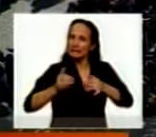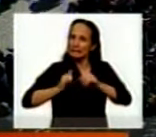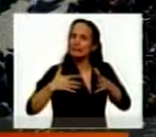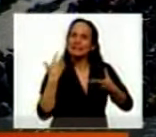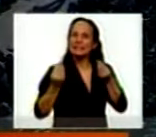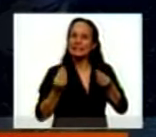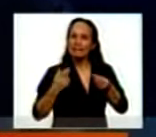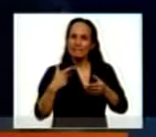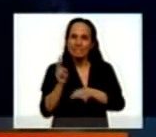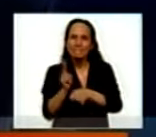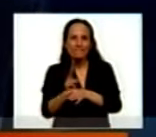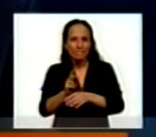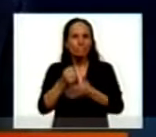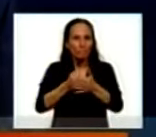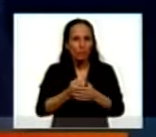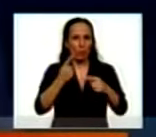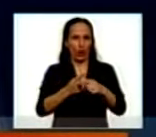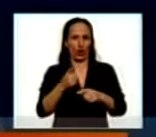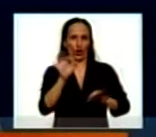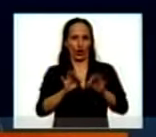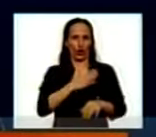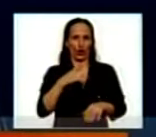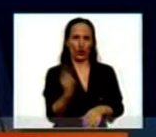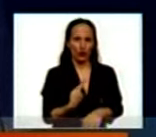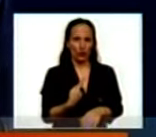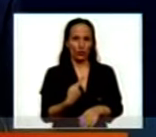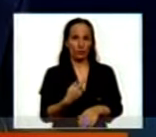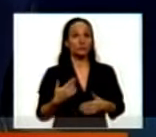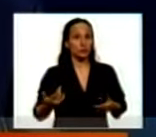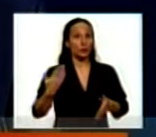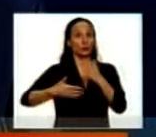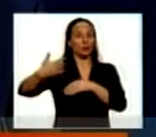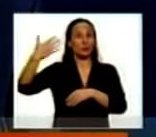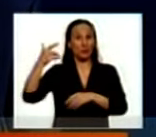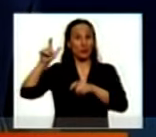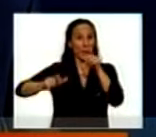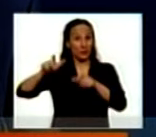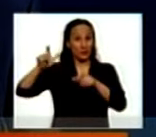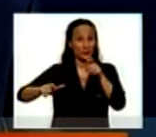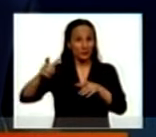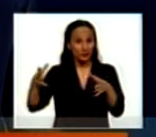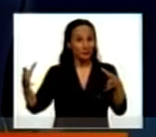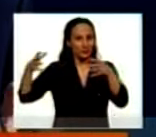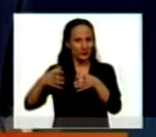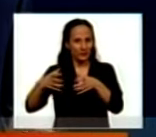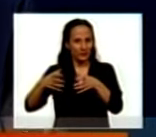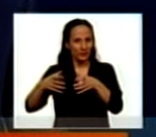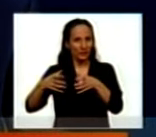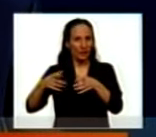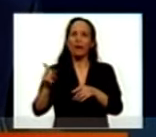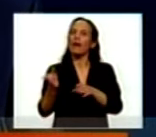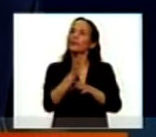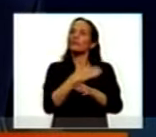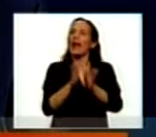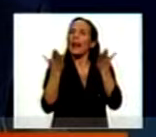defenderlos. Y este conjunto de ciudadanos, que si uno ve los